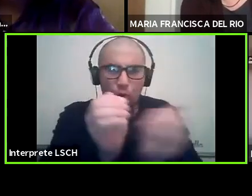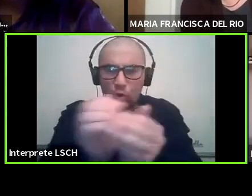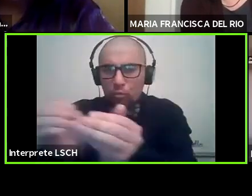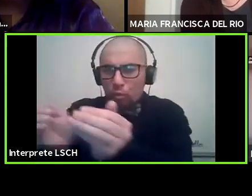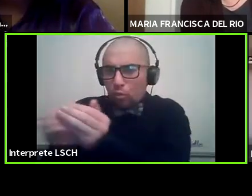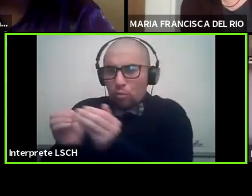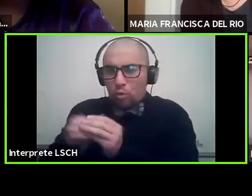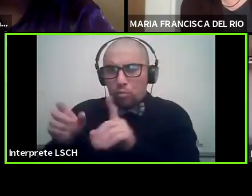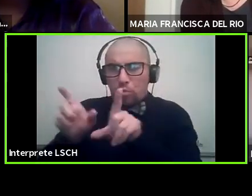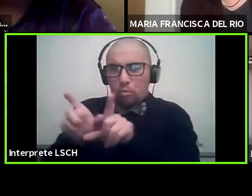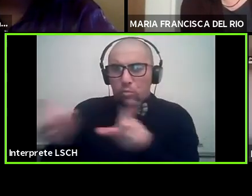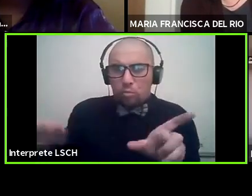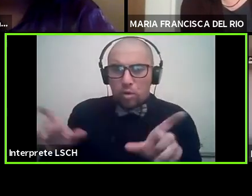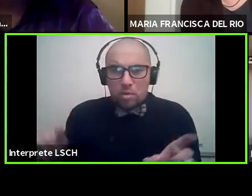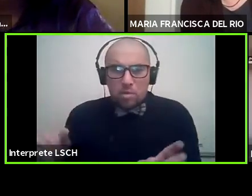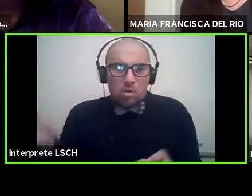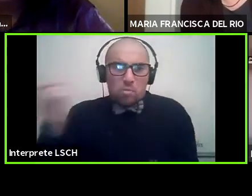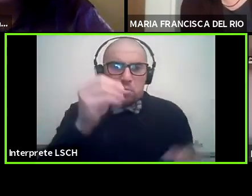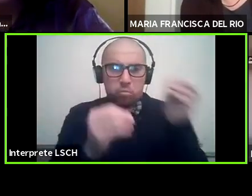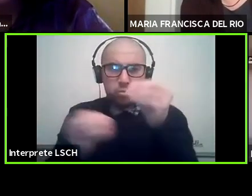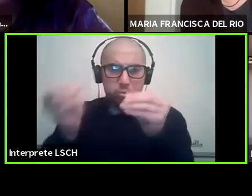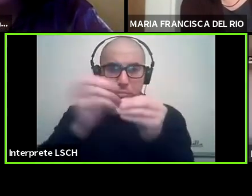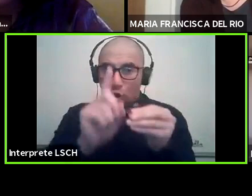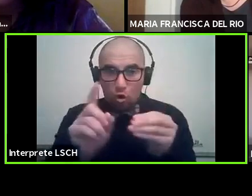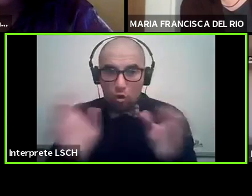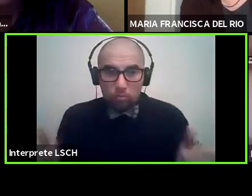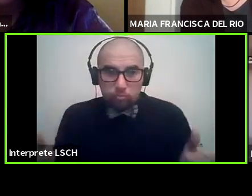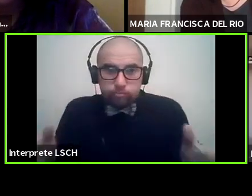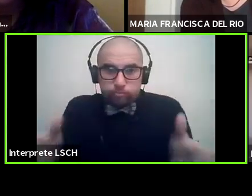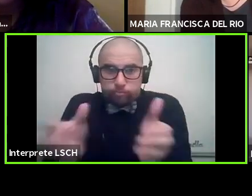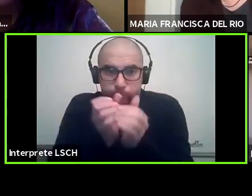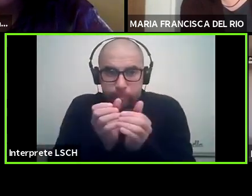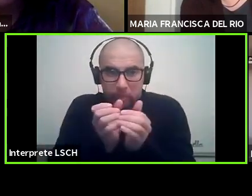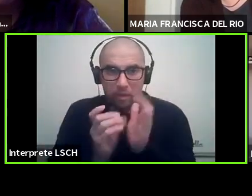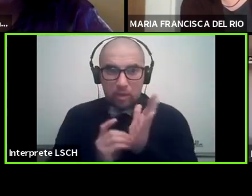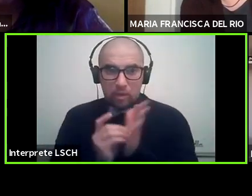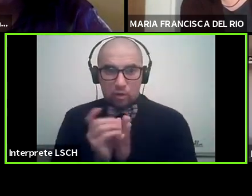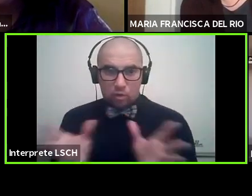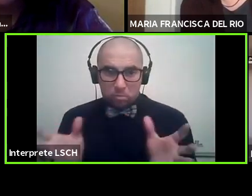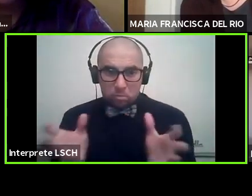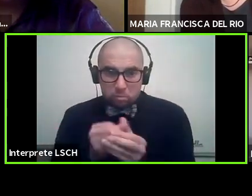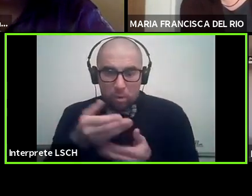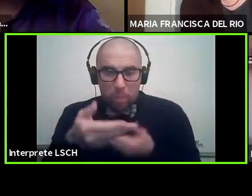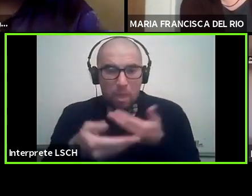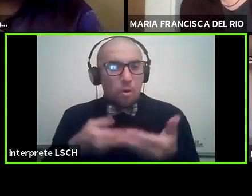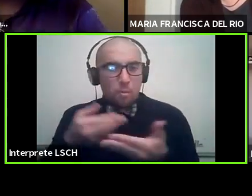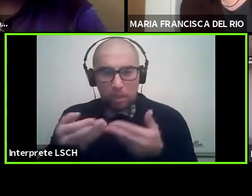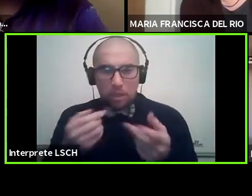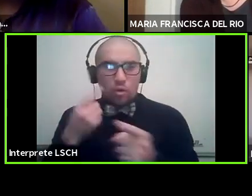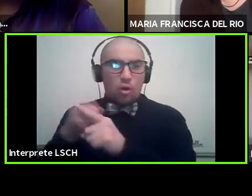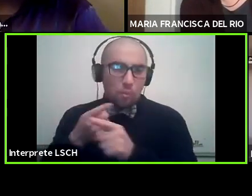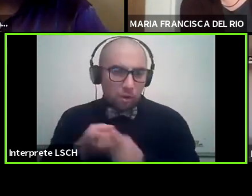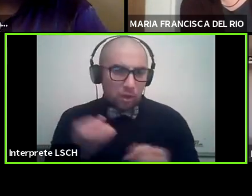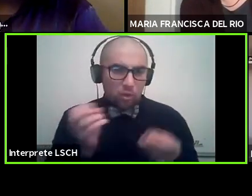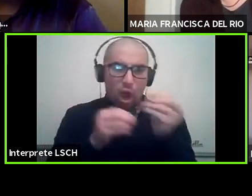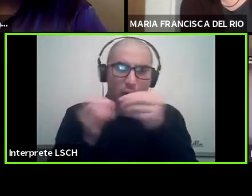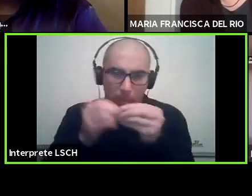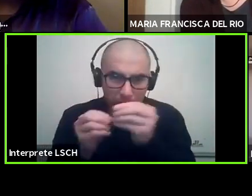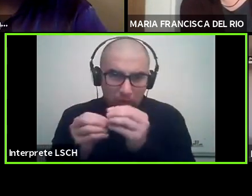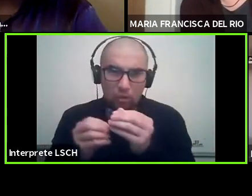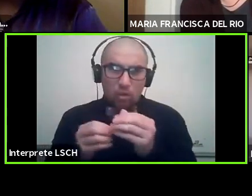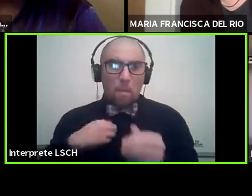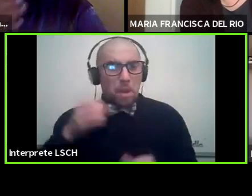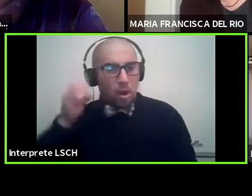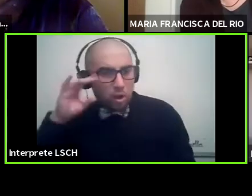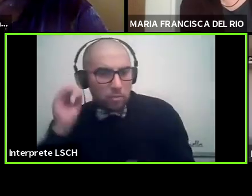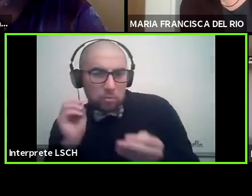separadas que luego se ensambló, no, en realidad en todo momento íbamos aportando cada cual desde el